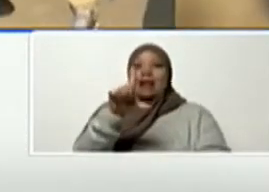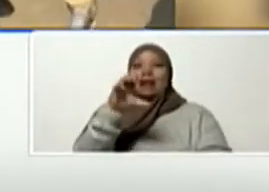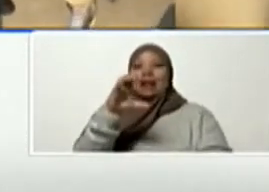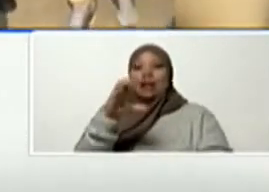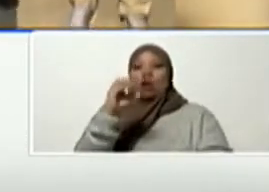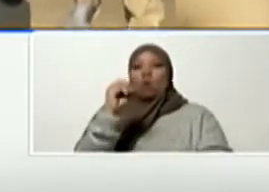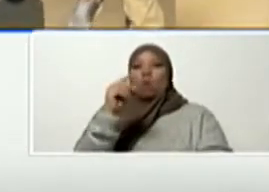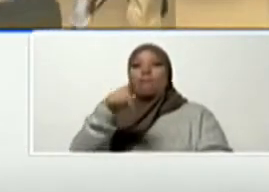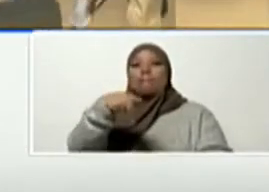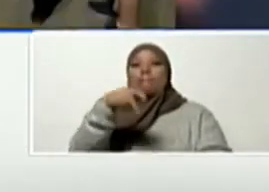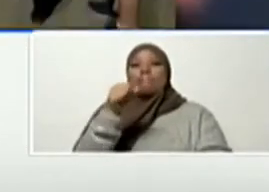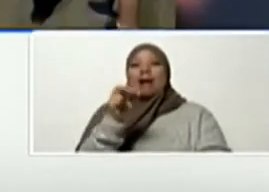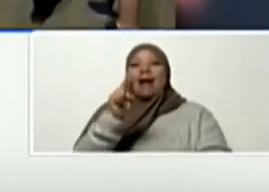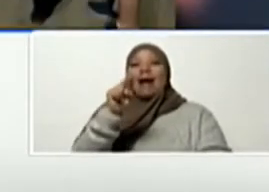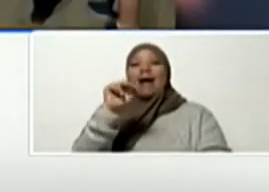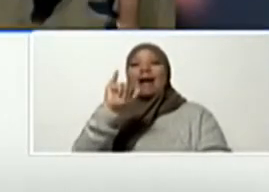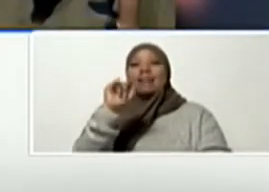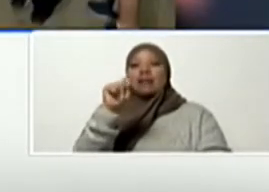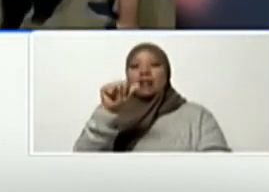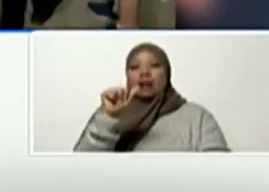Silita la bonita.